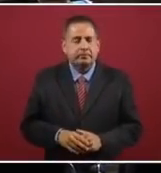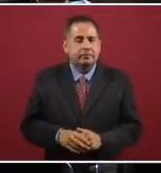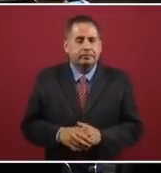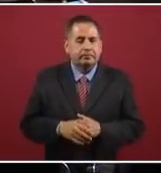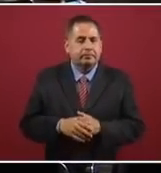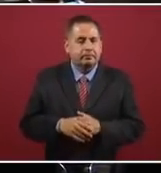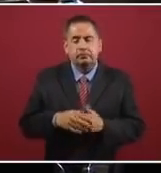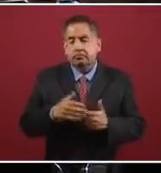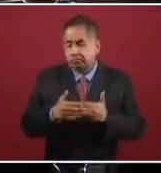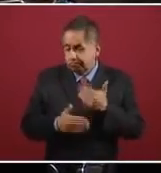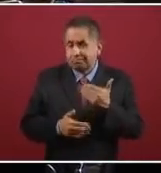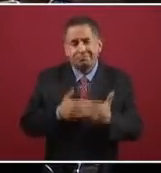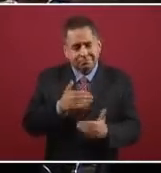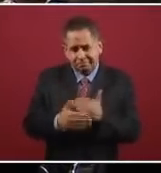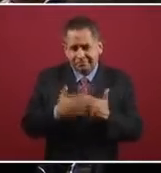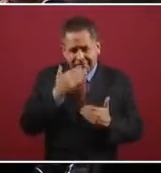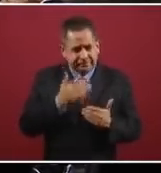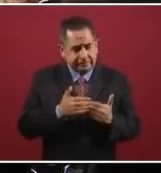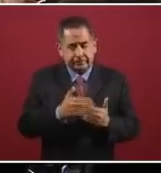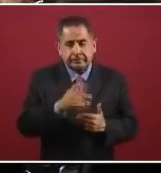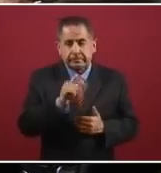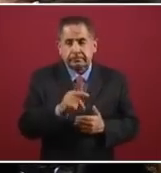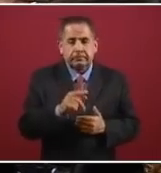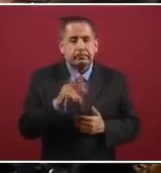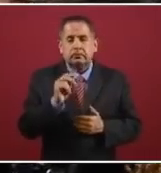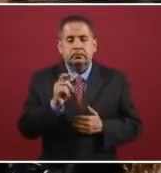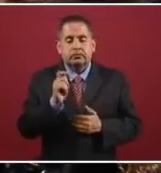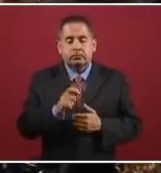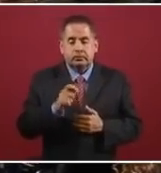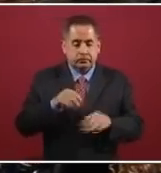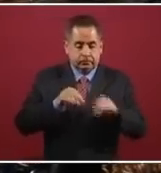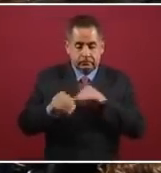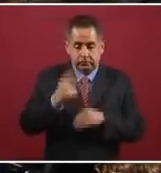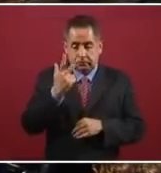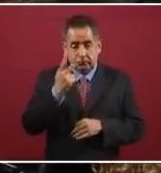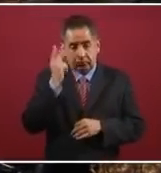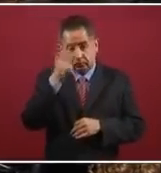estamos avanzando. Es que no trabajamos 8 horas diarias.